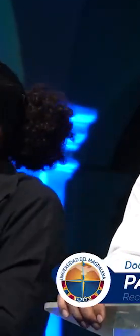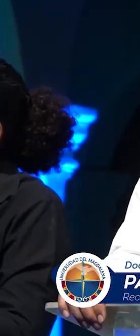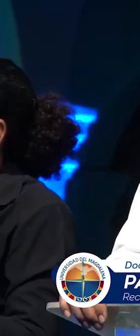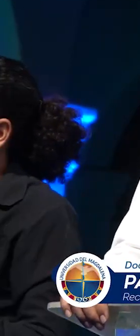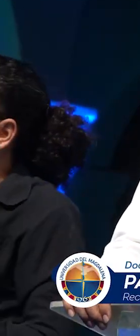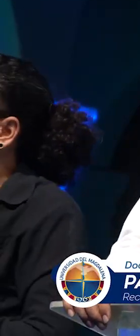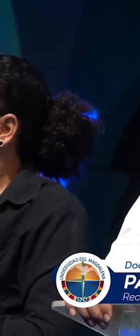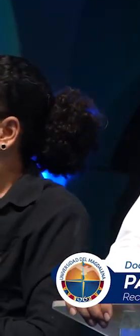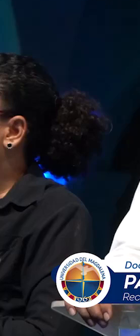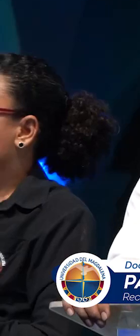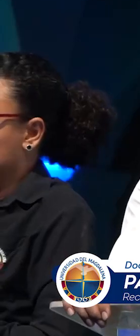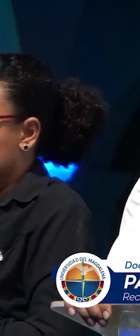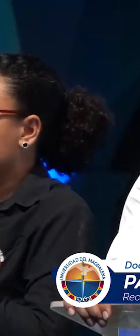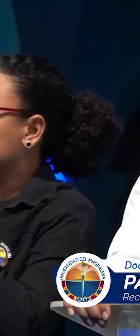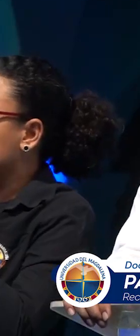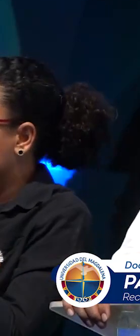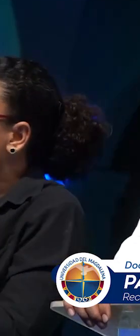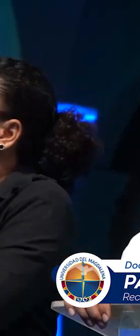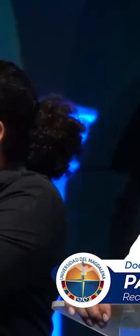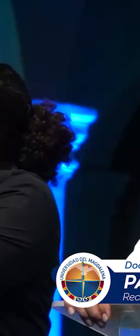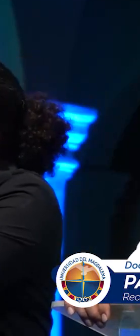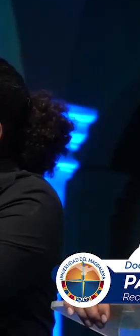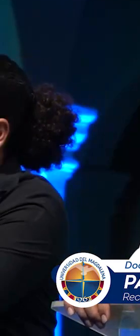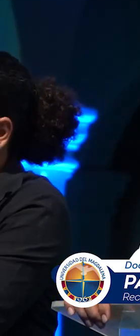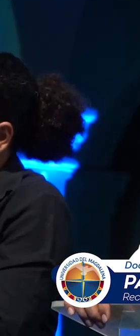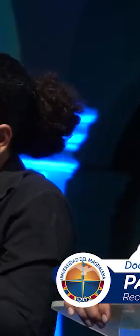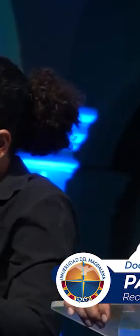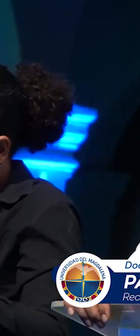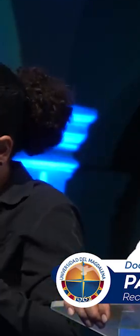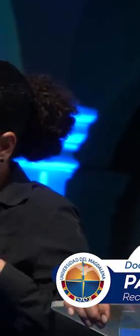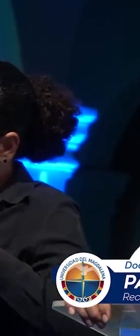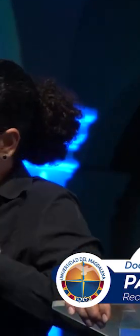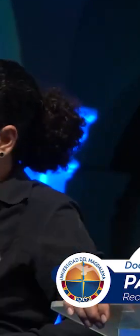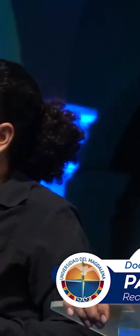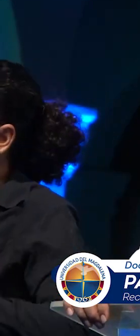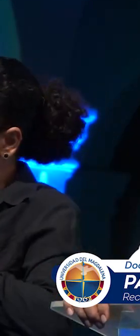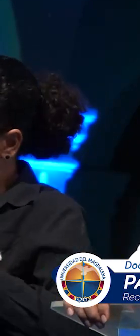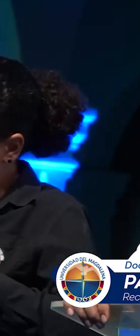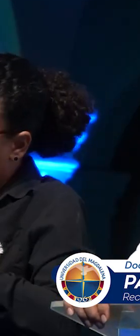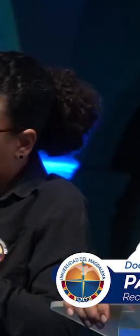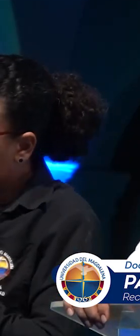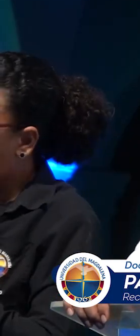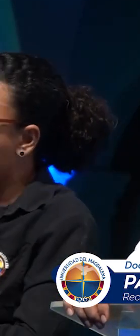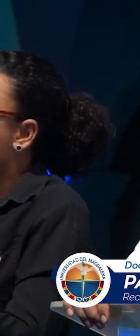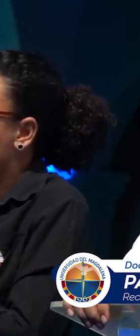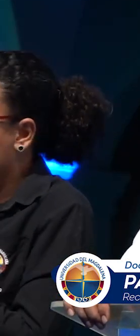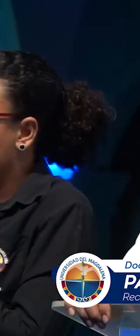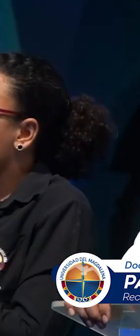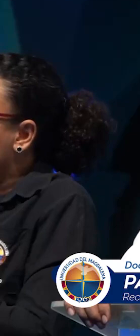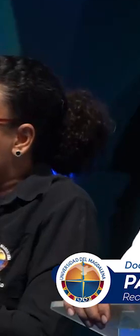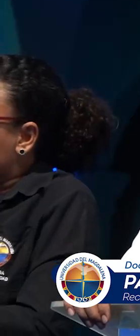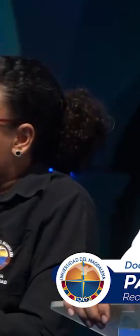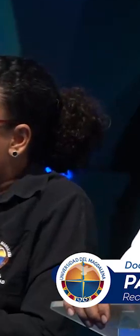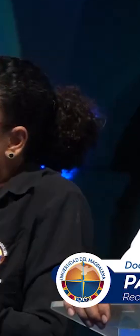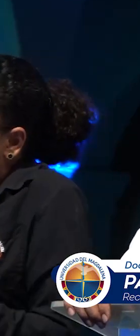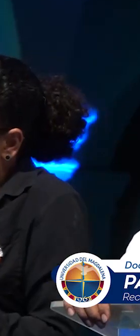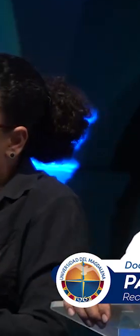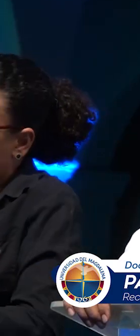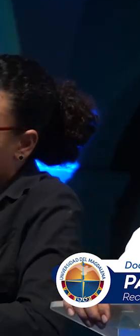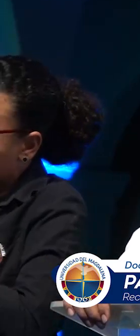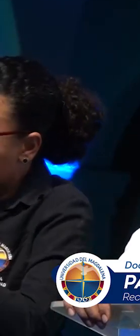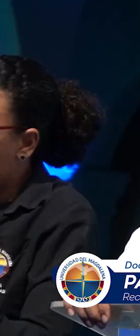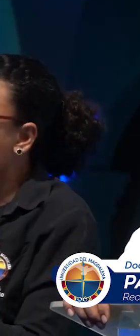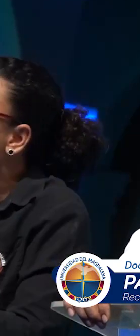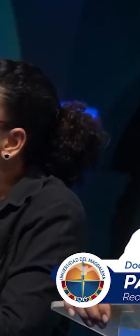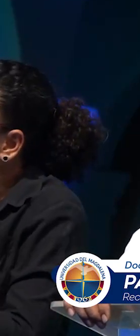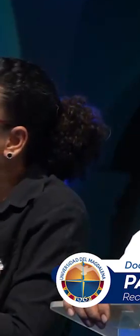aquí. Y fue simplemente que contaran lo que significó ser parte de la universidad para que en el documento entender